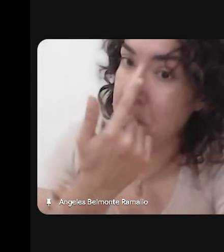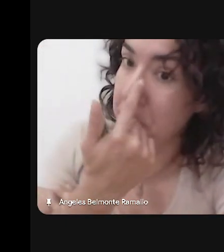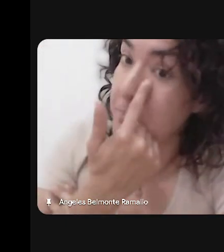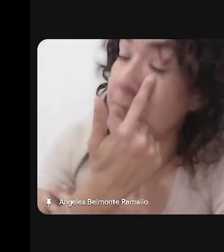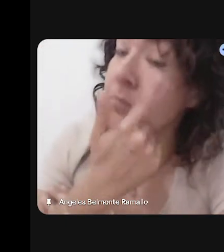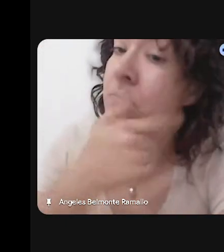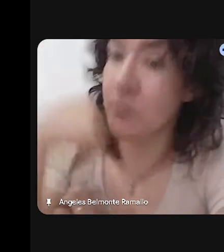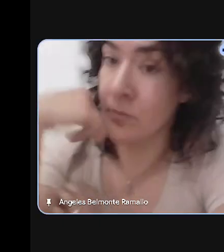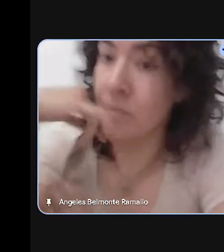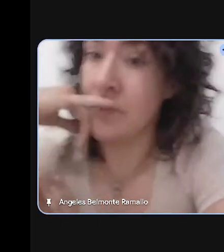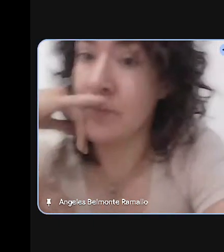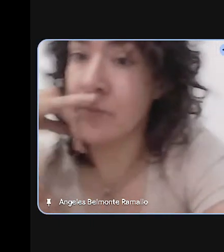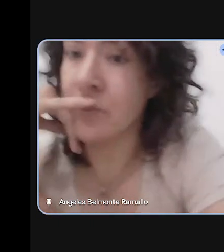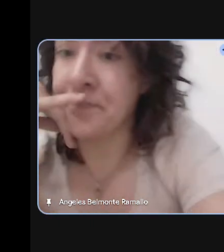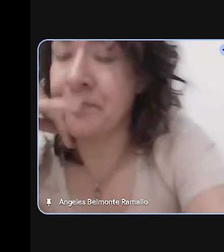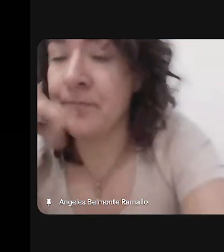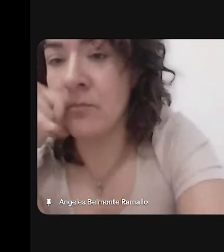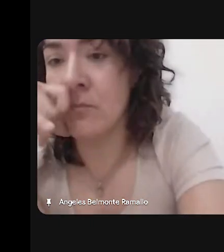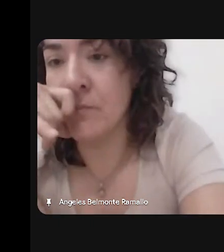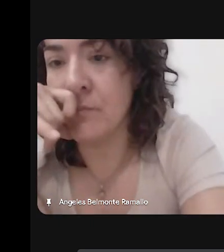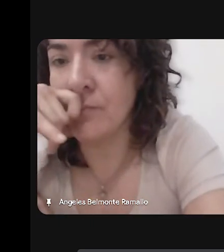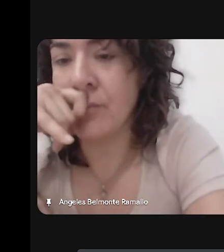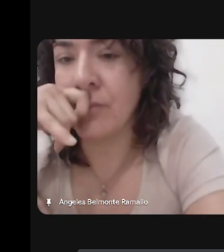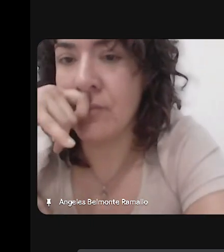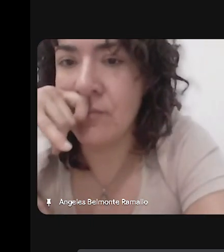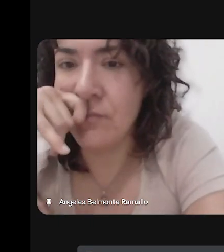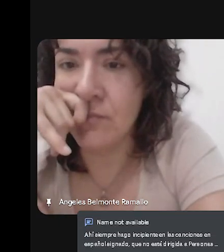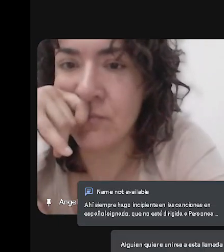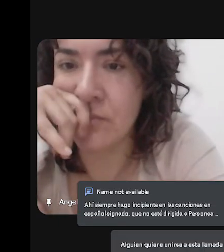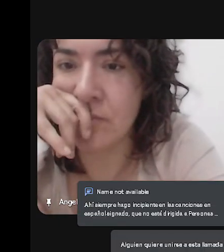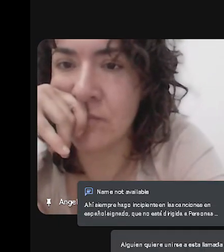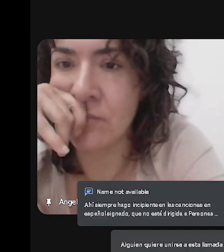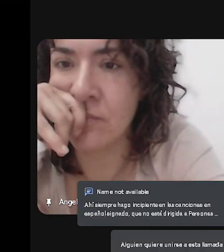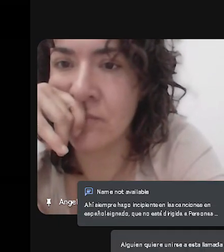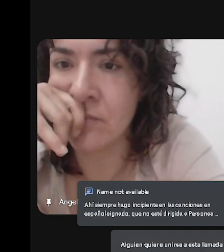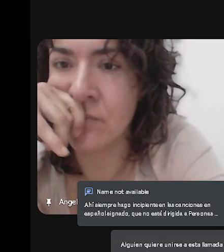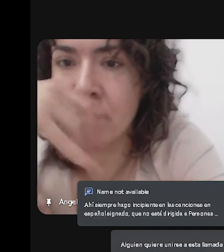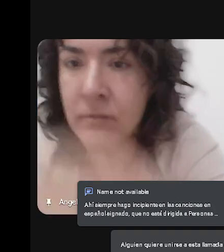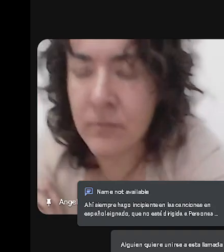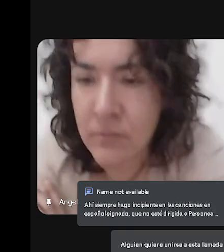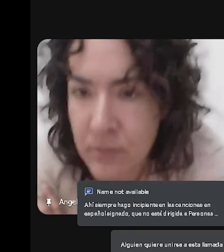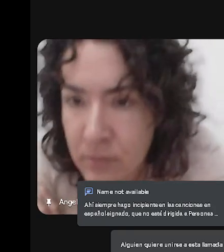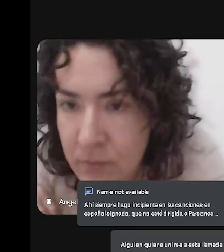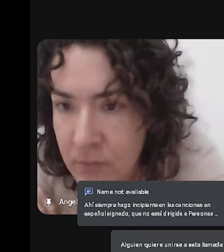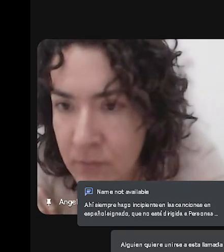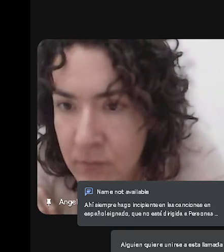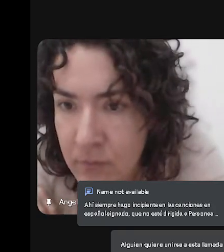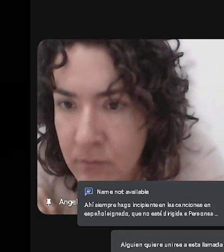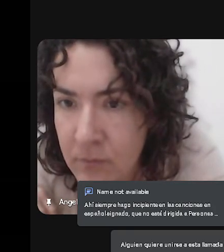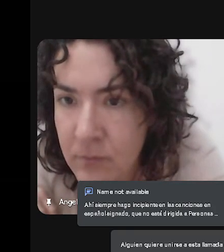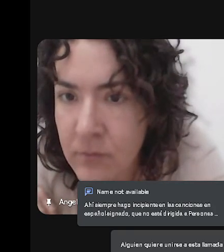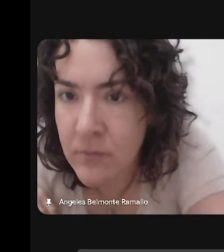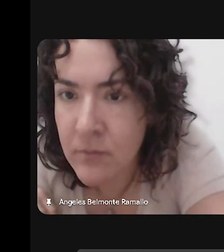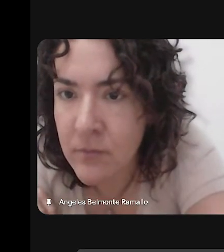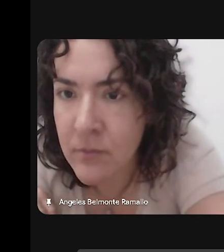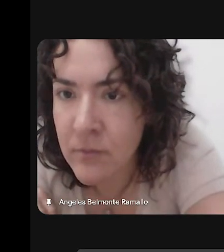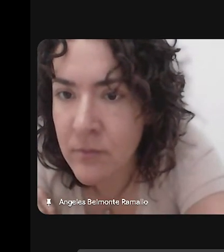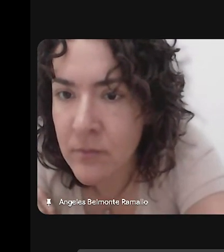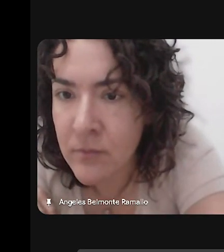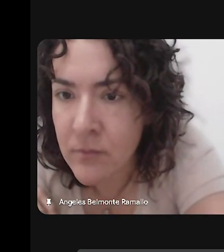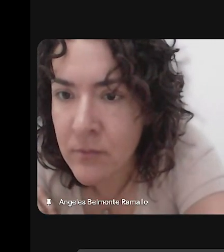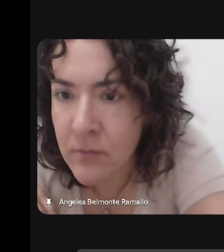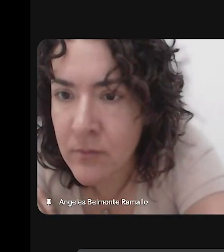policial. Cómo hacer una recepción de una denuncia, de un accidente.